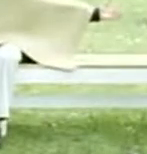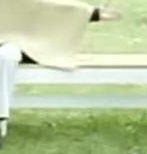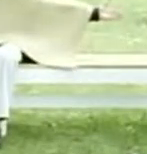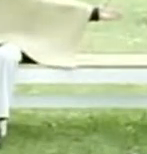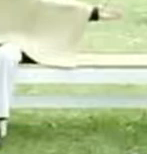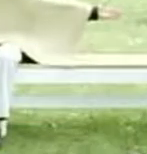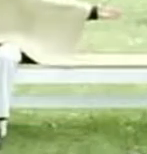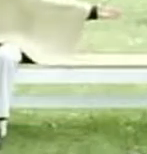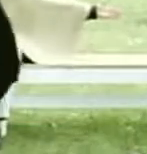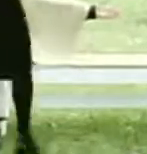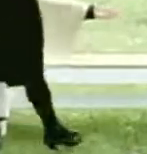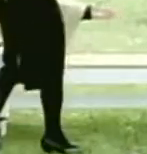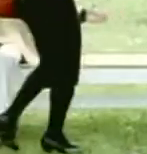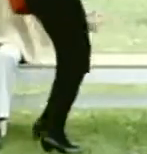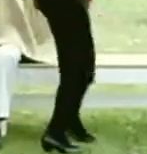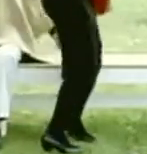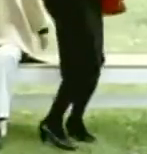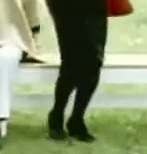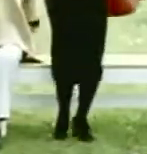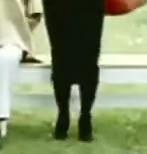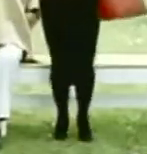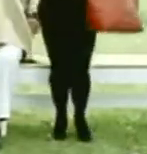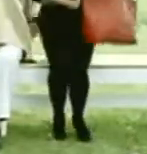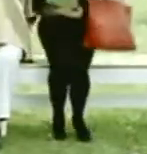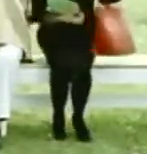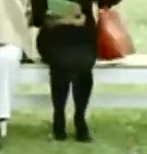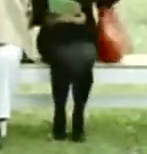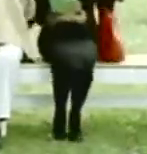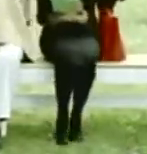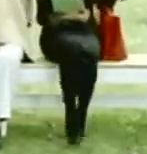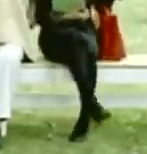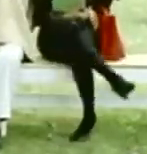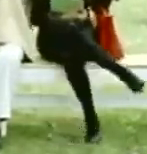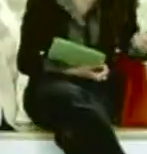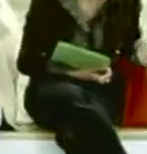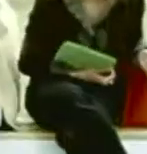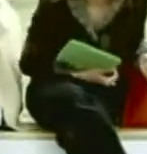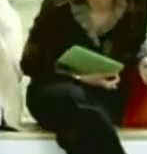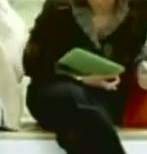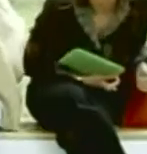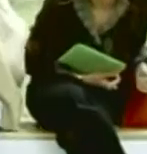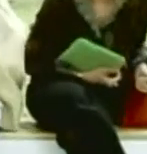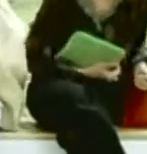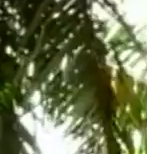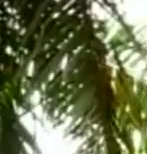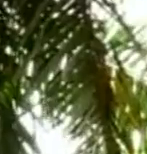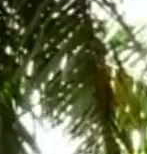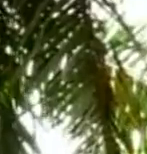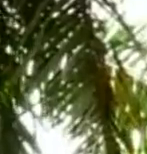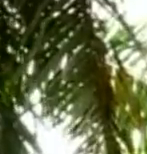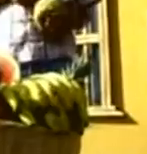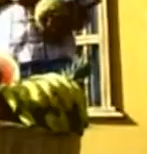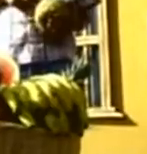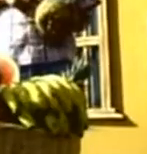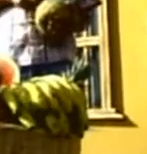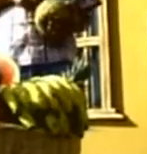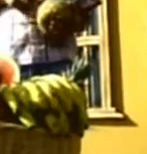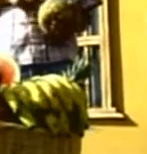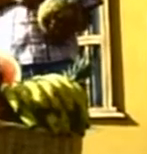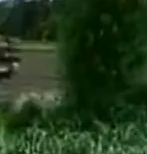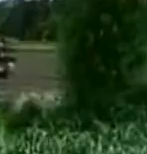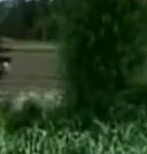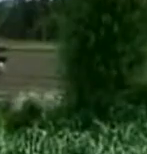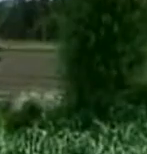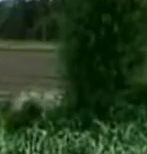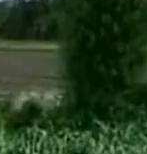En este banco hay campo. Para todos. En el Banco Agrario de Colombia hay más campo para todos. Por eso estamos en el 94% de los